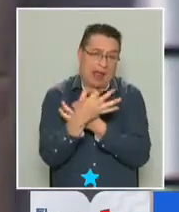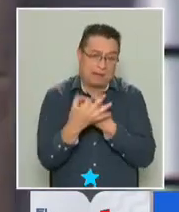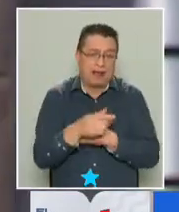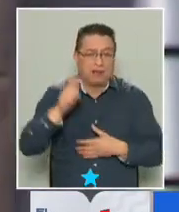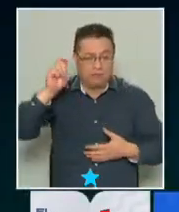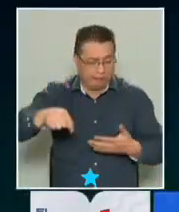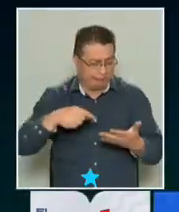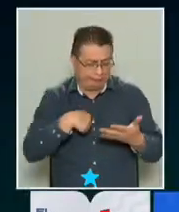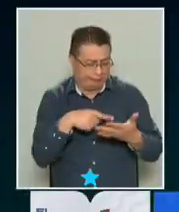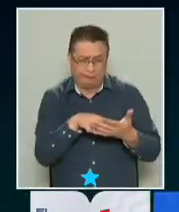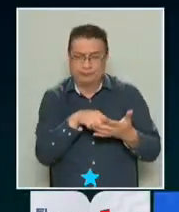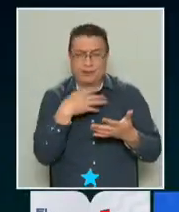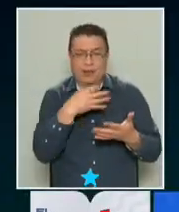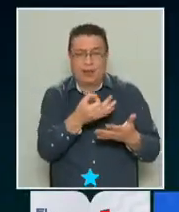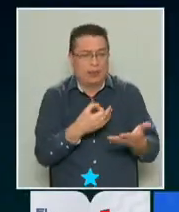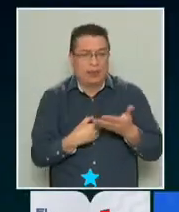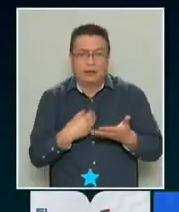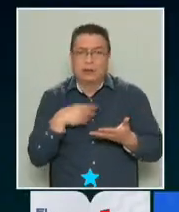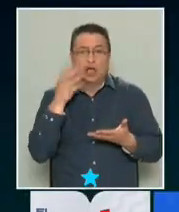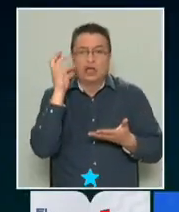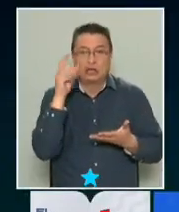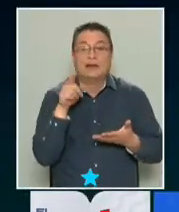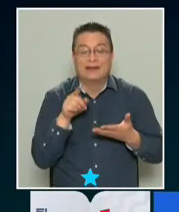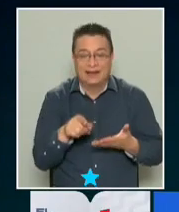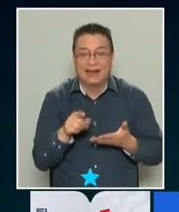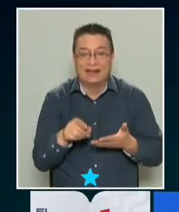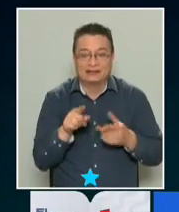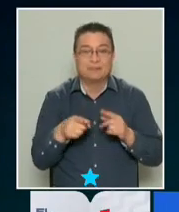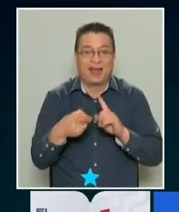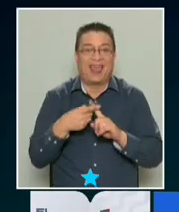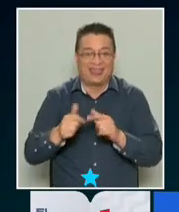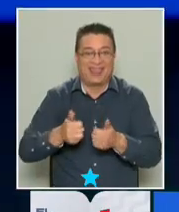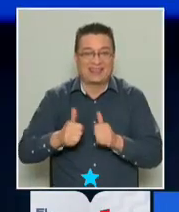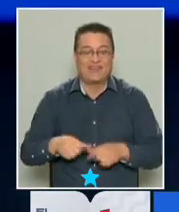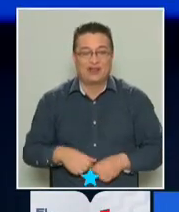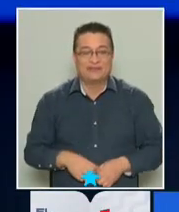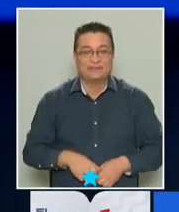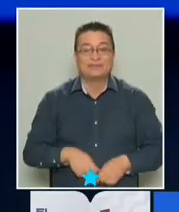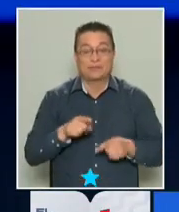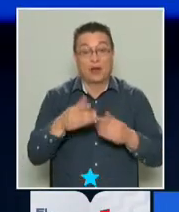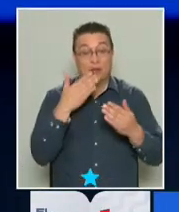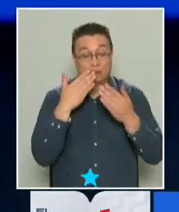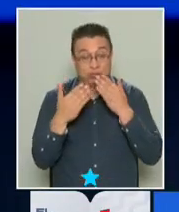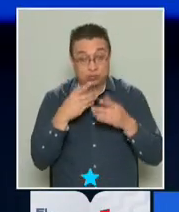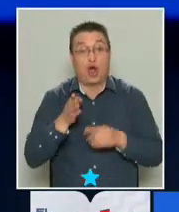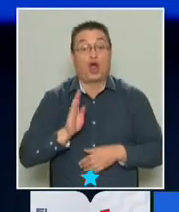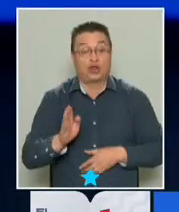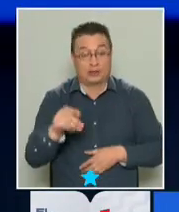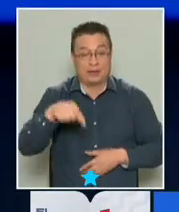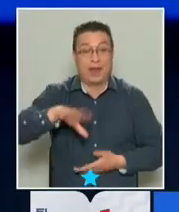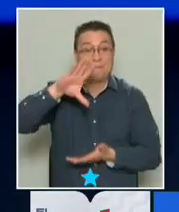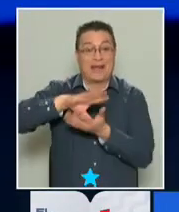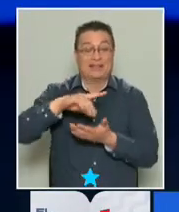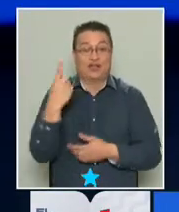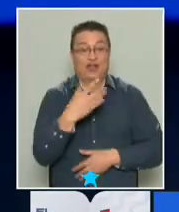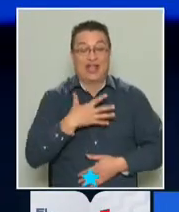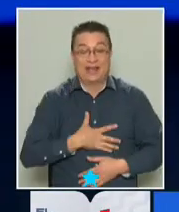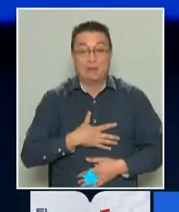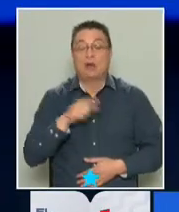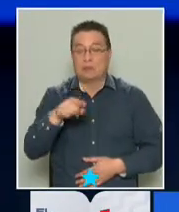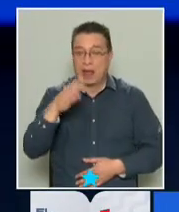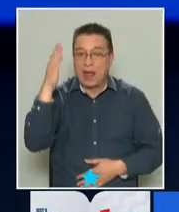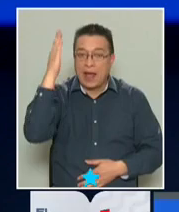de notificar y ahí tiene que ver con este desafío vamos a seguir conversando marisol tomadas por supuesto aquí en el país que queremos pero hay que